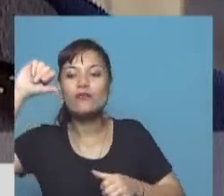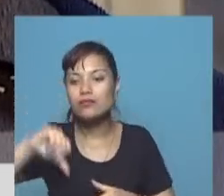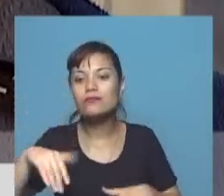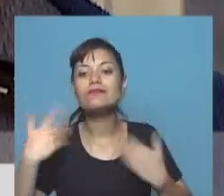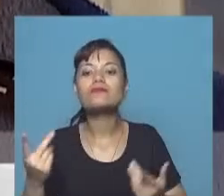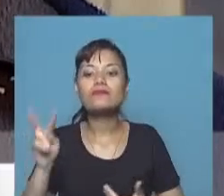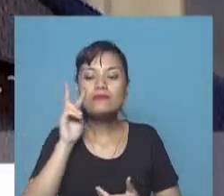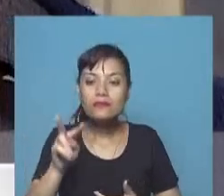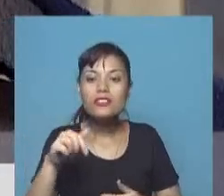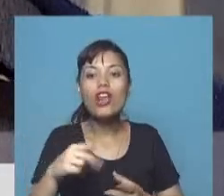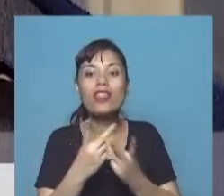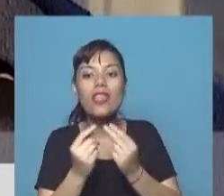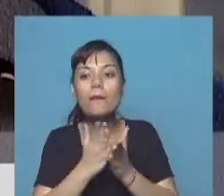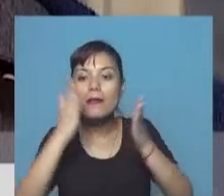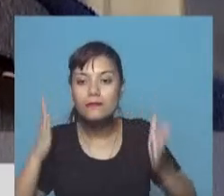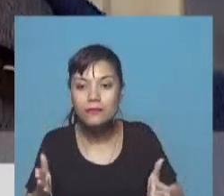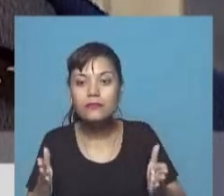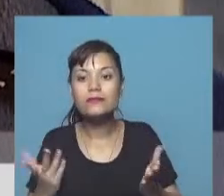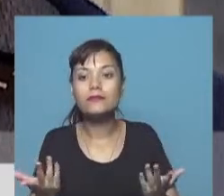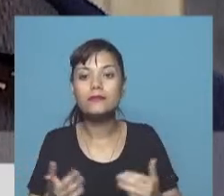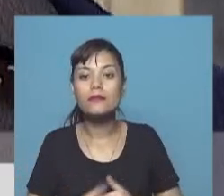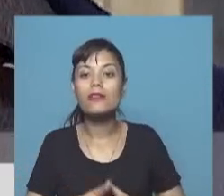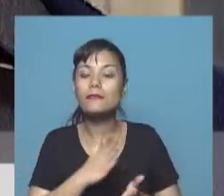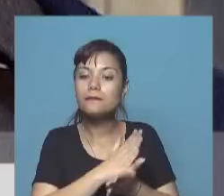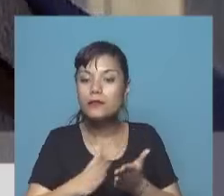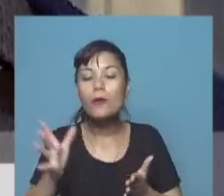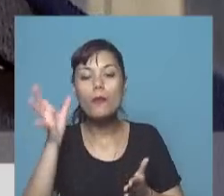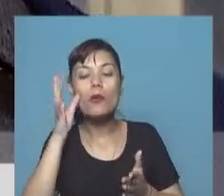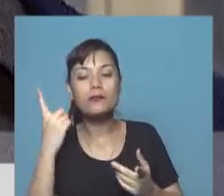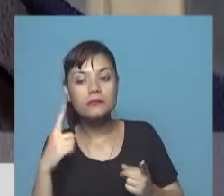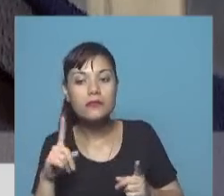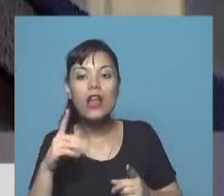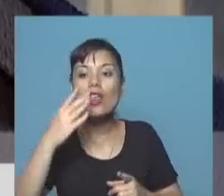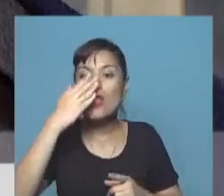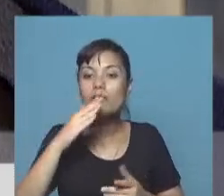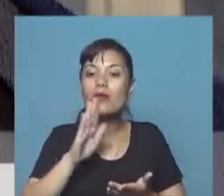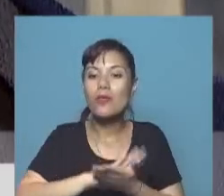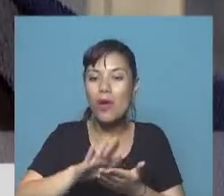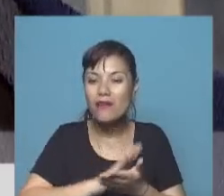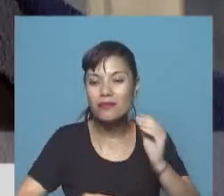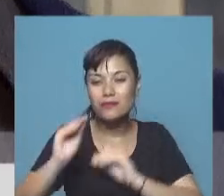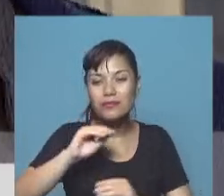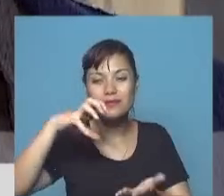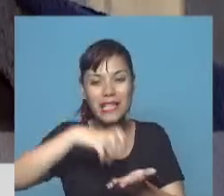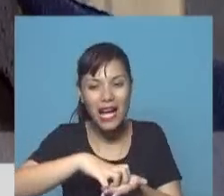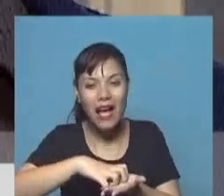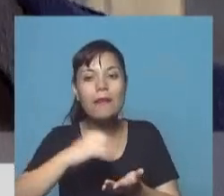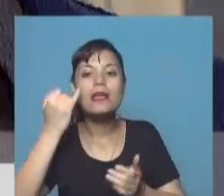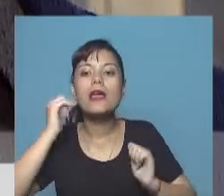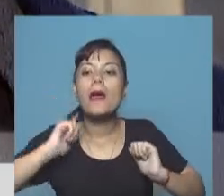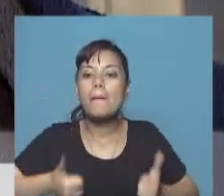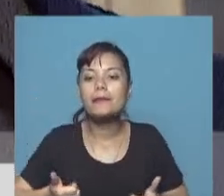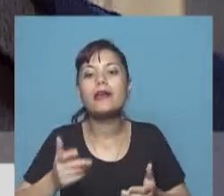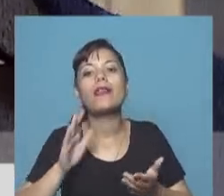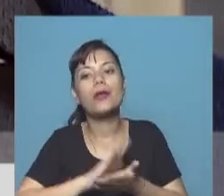vemos cómo se está terminando este periodo parlamentario, un periodo parlamentario muy particular porque luego se renueva la mitad de los miembros de la Cámara y hay que empezar a debatir